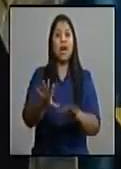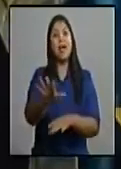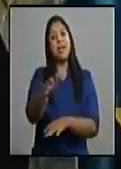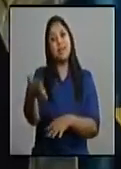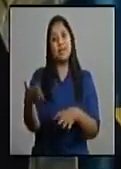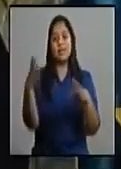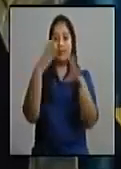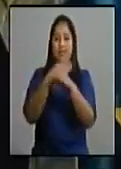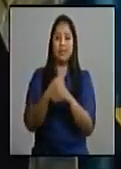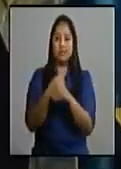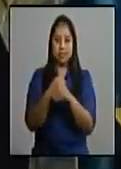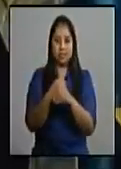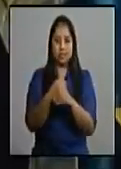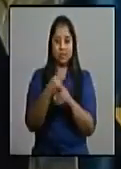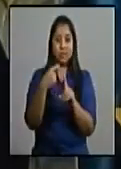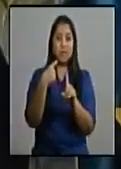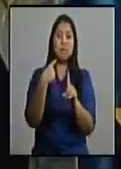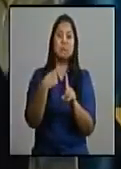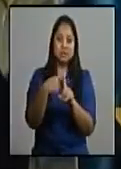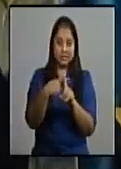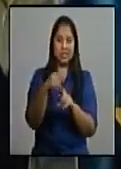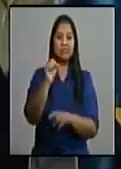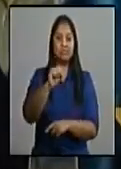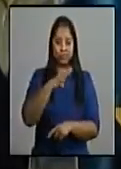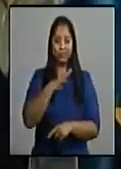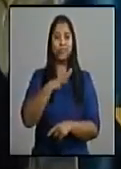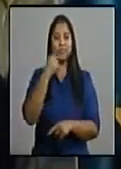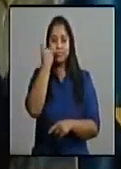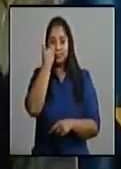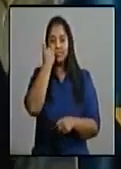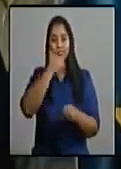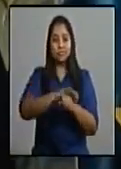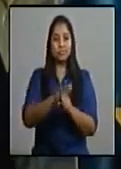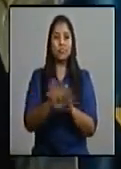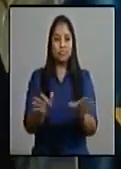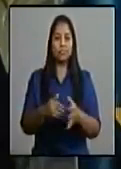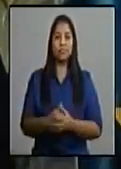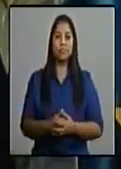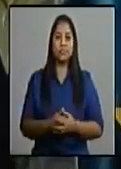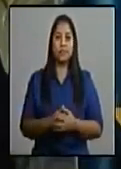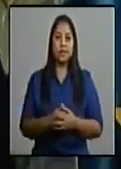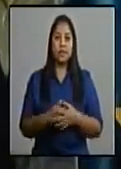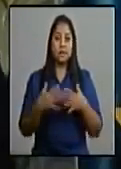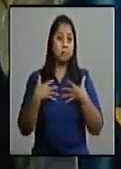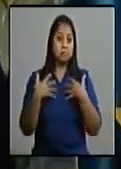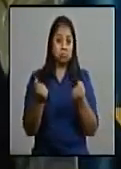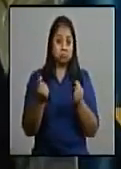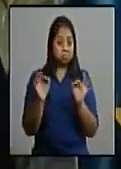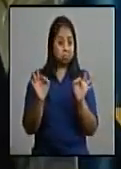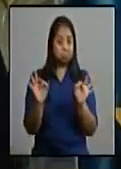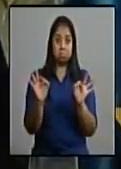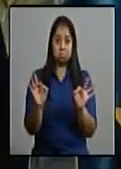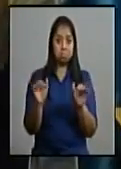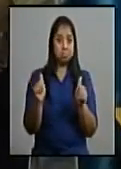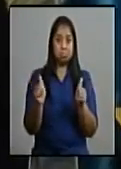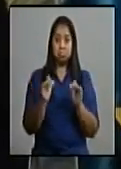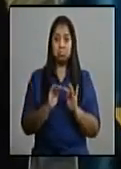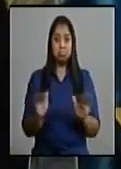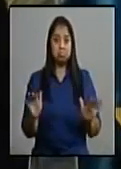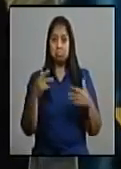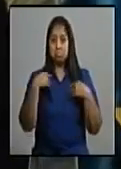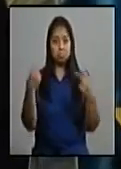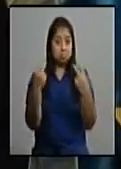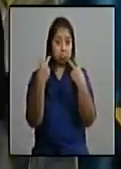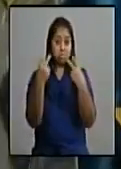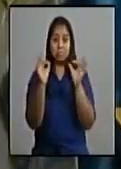declarado positivo para coronavirus. Mi estado de salud es estable, estoy, como lo pueden